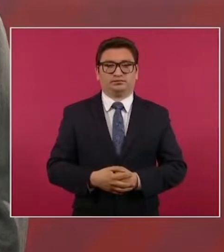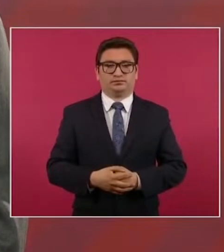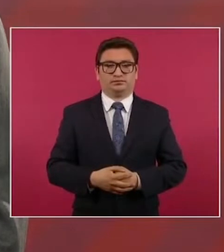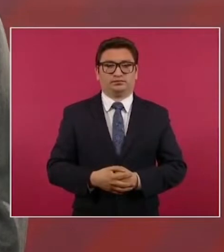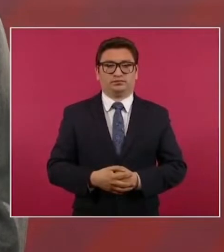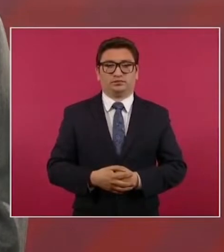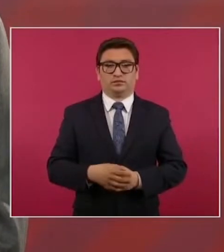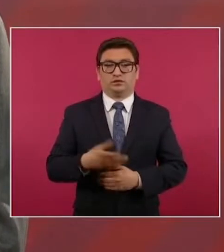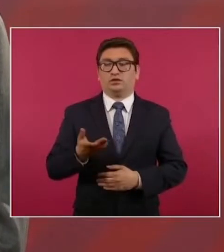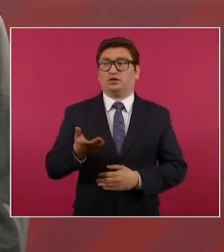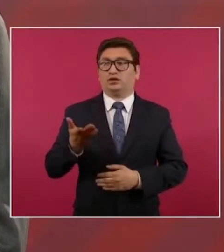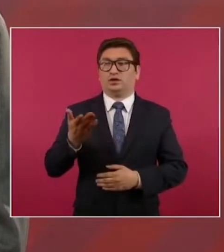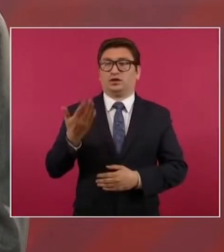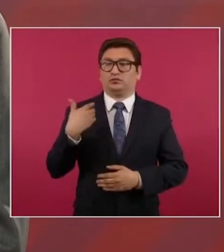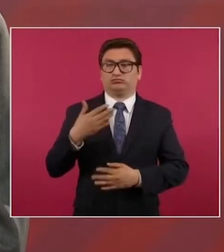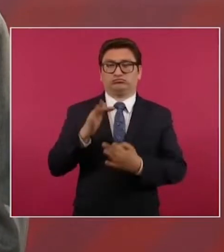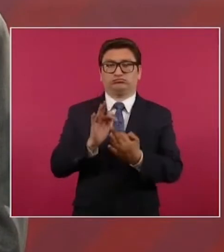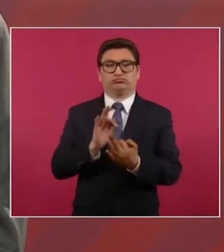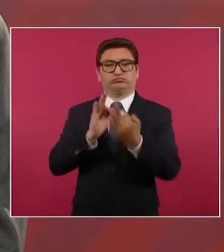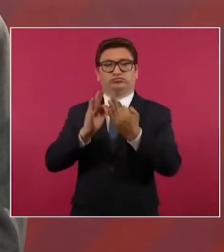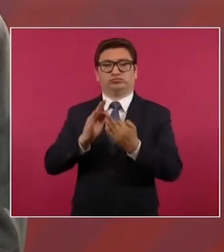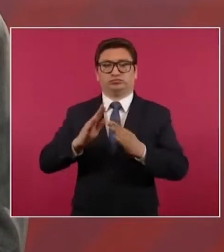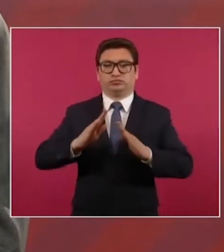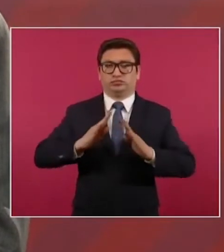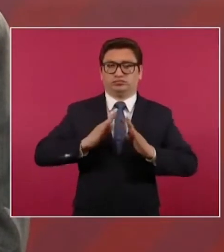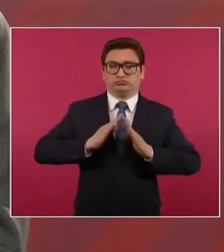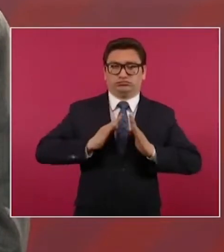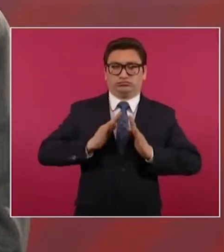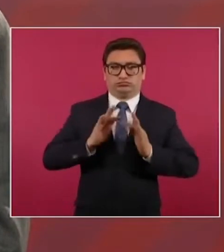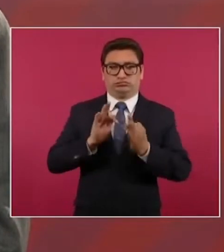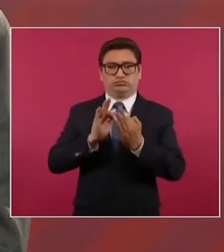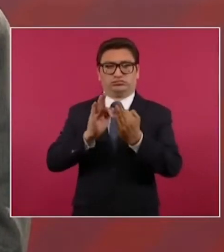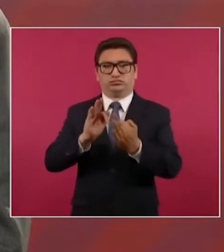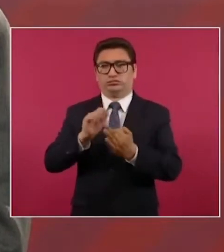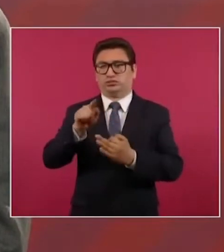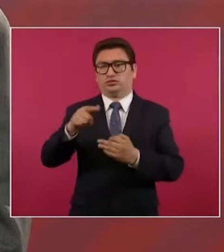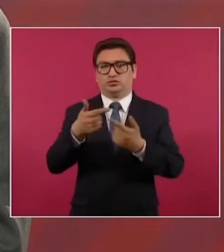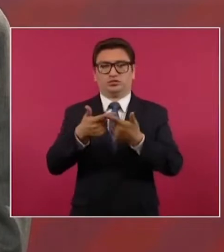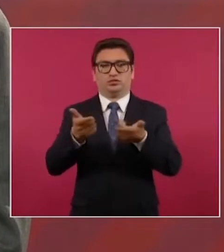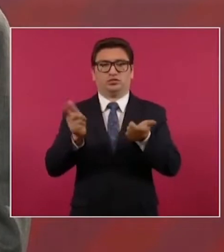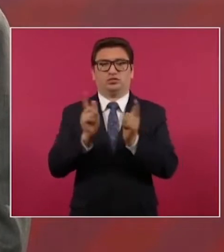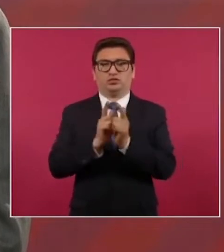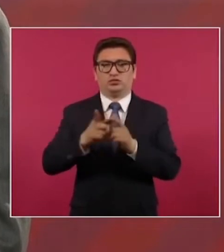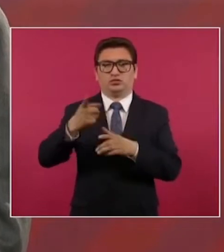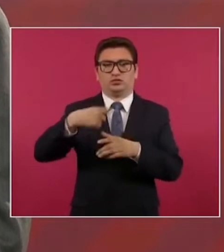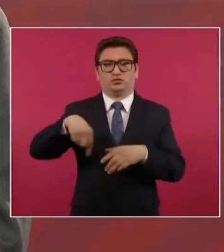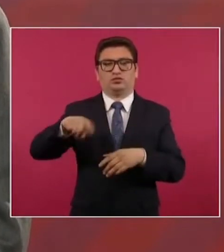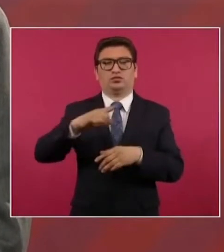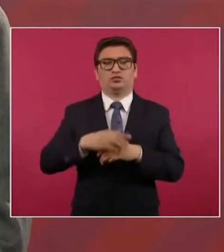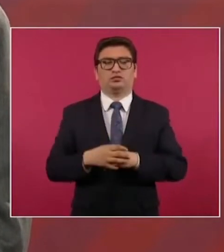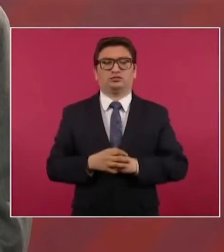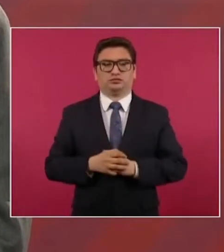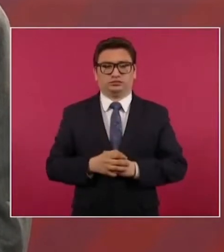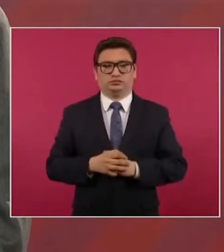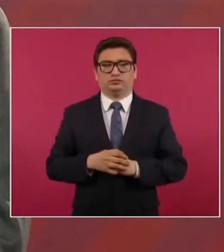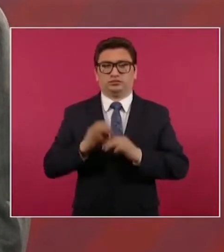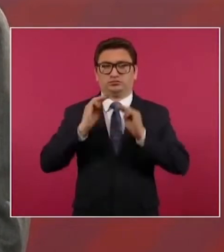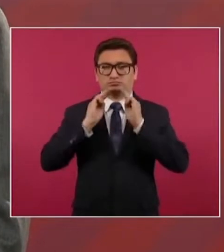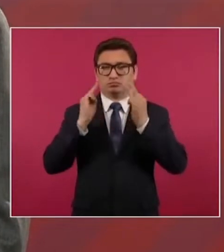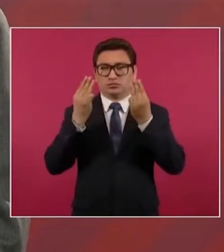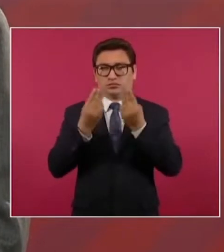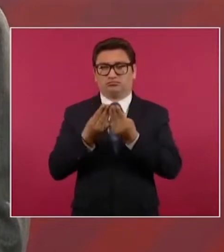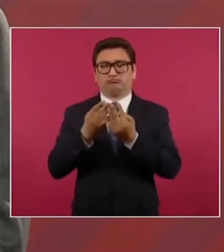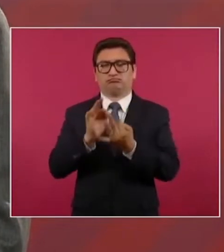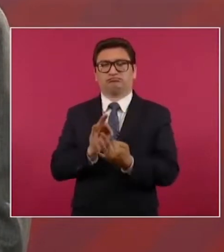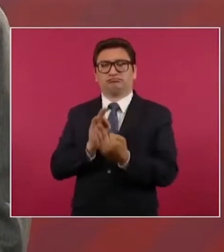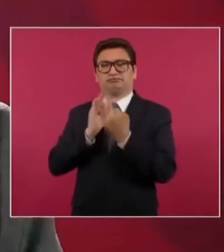El presidente Andrés Manuel López Obrador confirmó que ya se investiga su asesinato e informó, por otra parte, sobre un